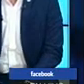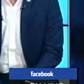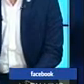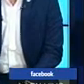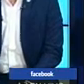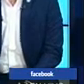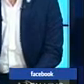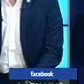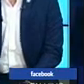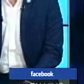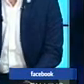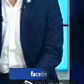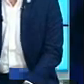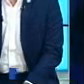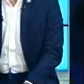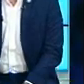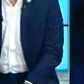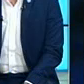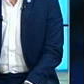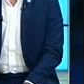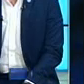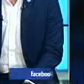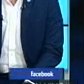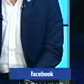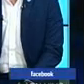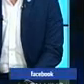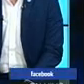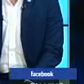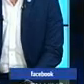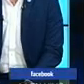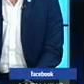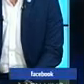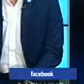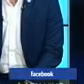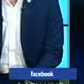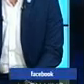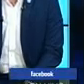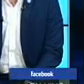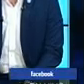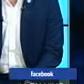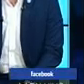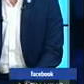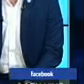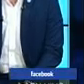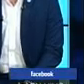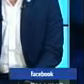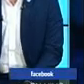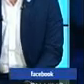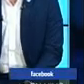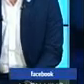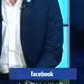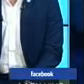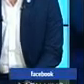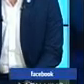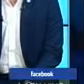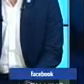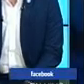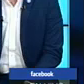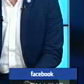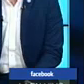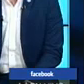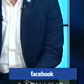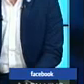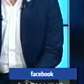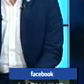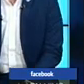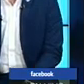no logró salirse Costa Rica si lo hizo y recién leía que en Guatemala han propuesto retirarse precisamente de